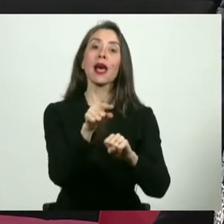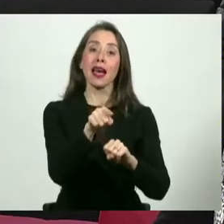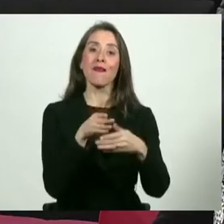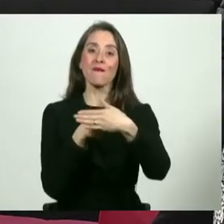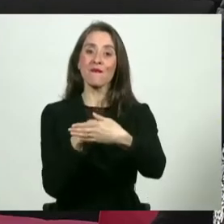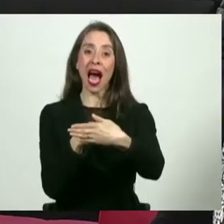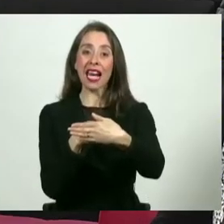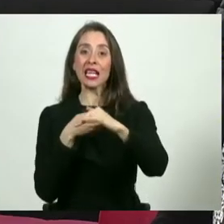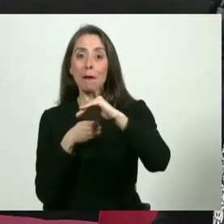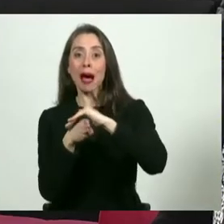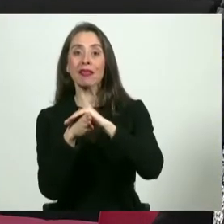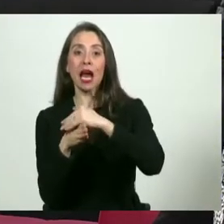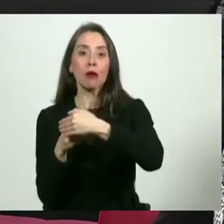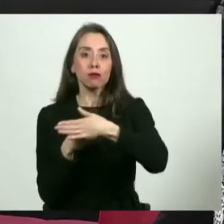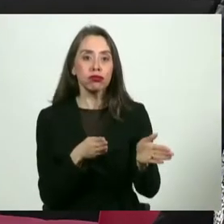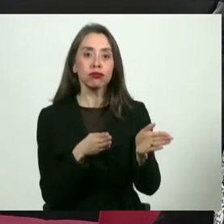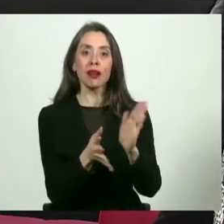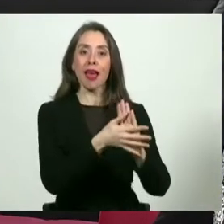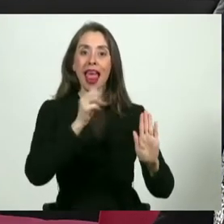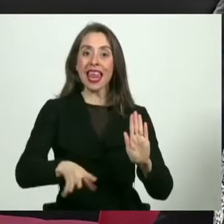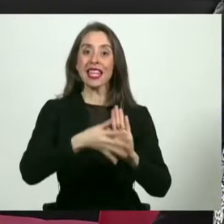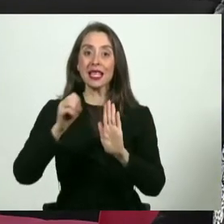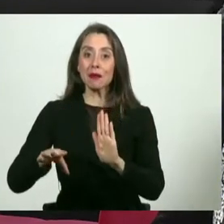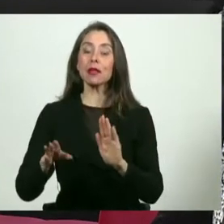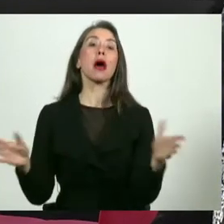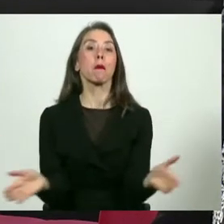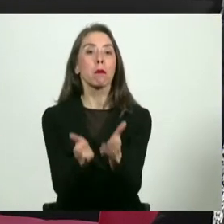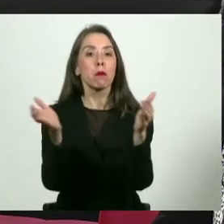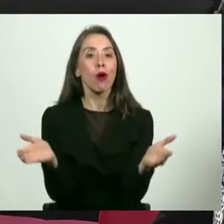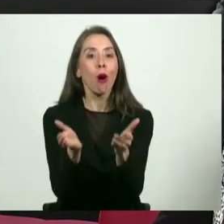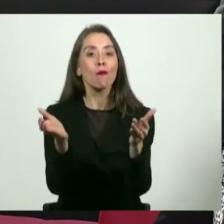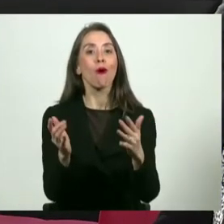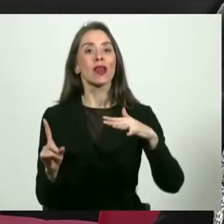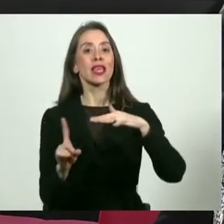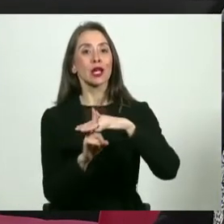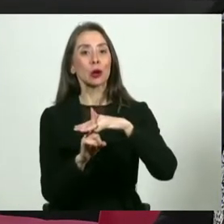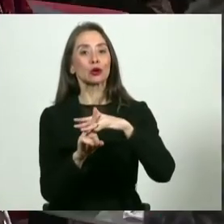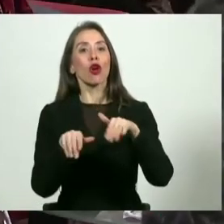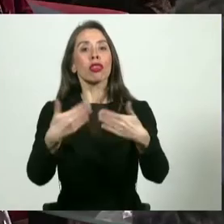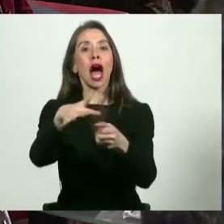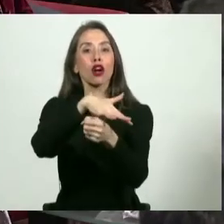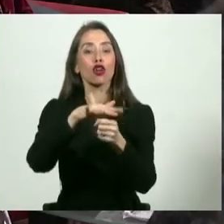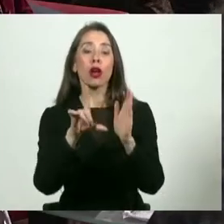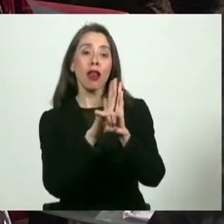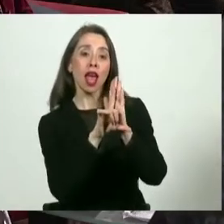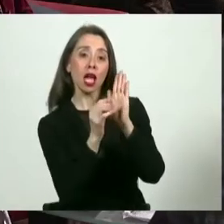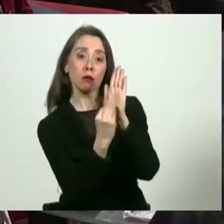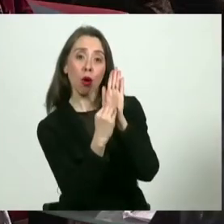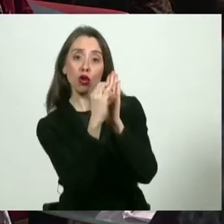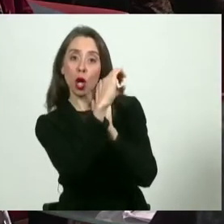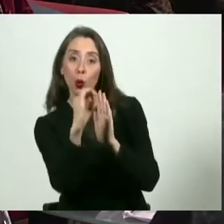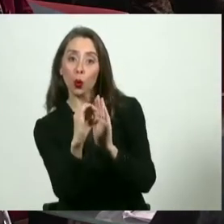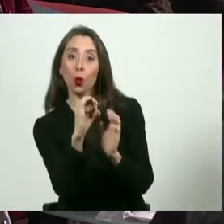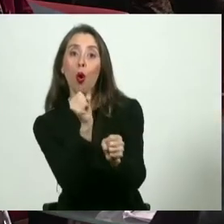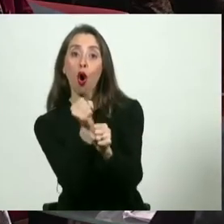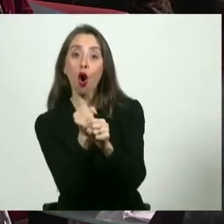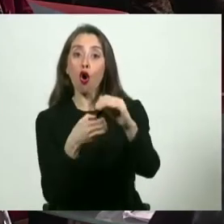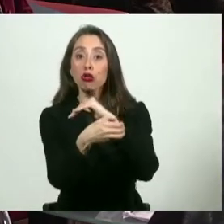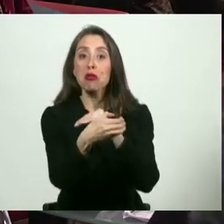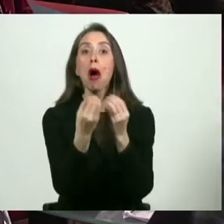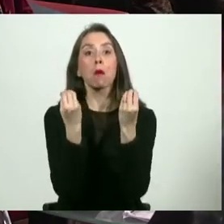barreras de entrada, claramente tenemos que generar condiciones para poder promover la inclusión. Y por eso que yo creo que la cuota puede ser interesante si es que es transitoria.